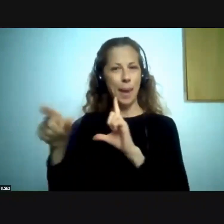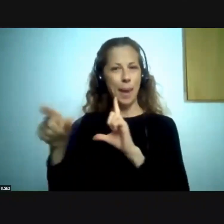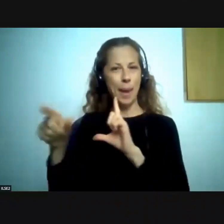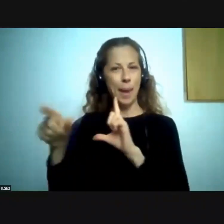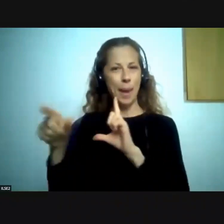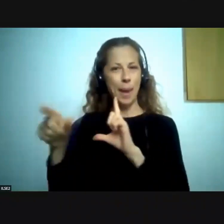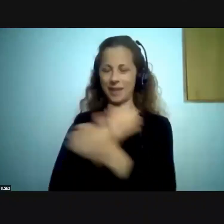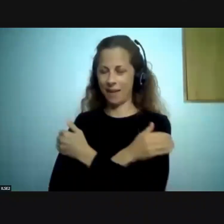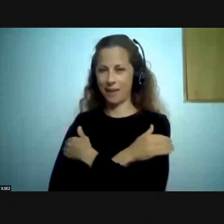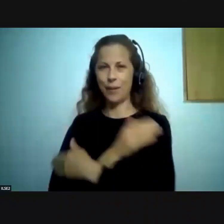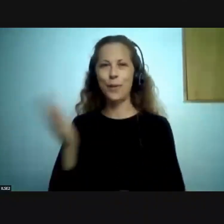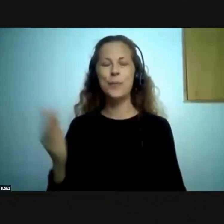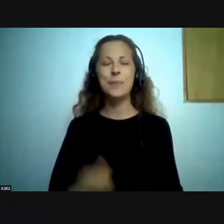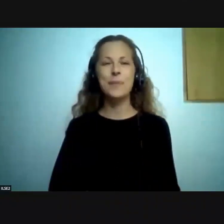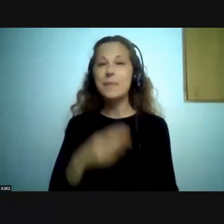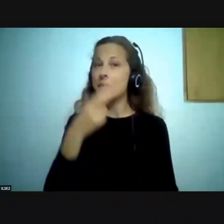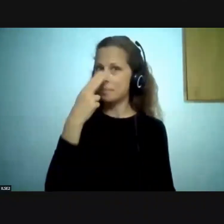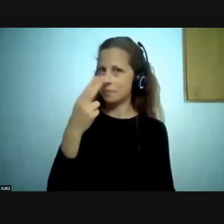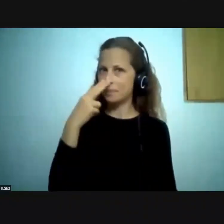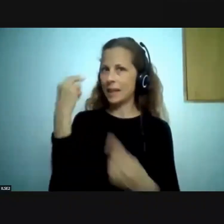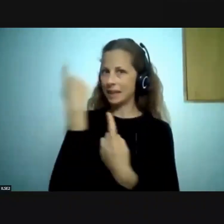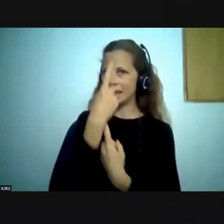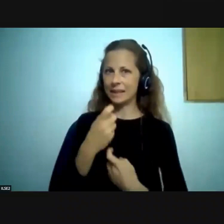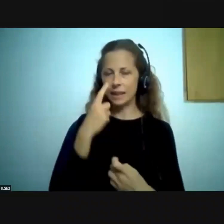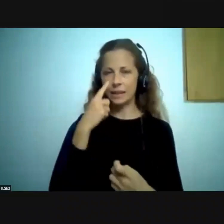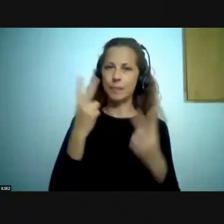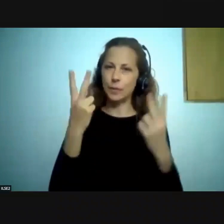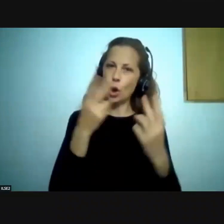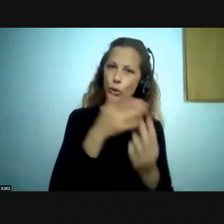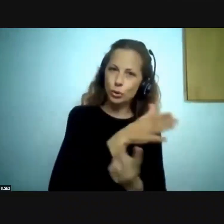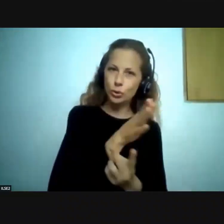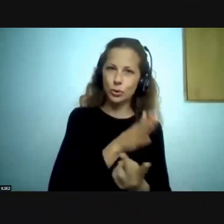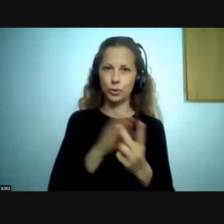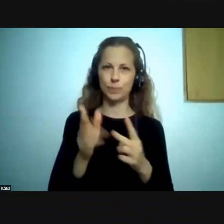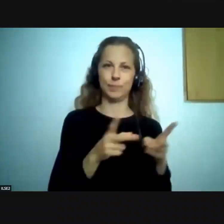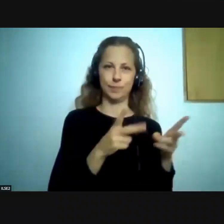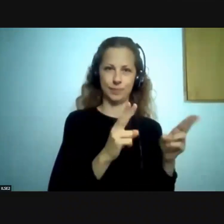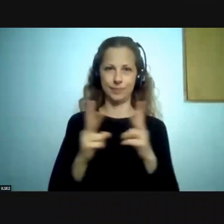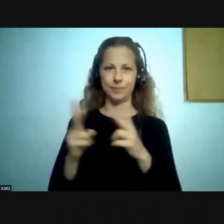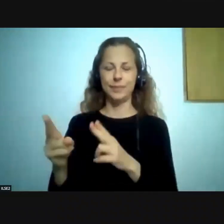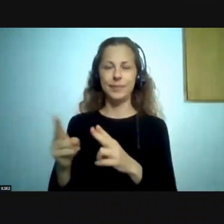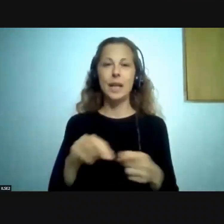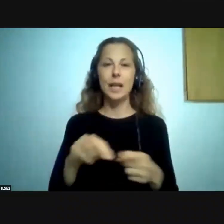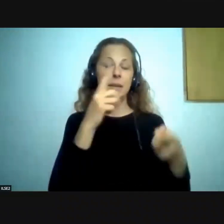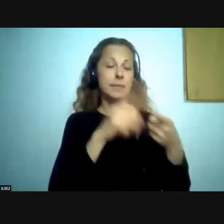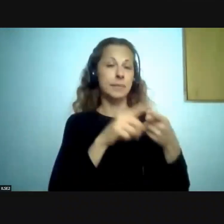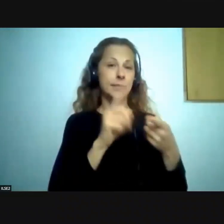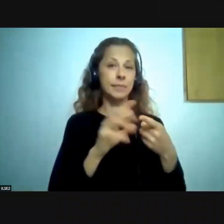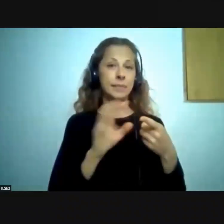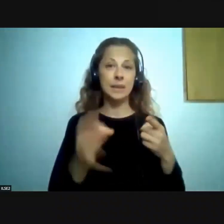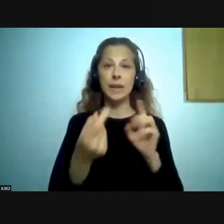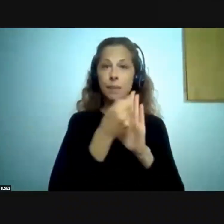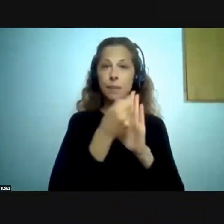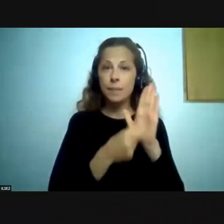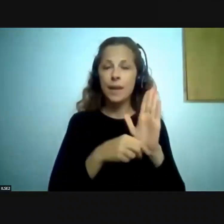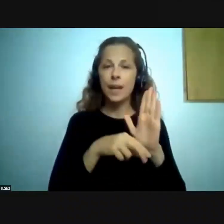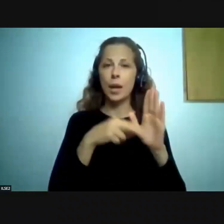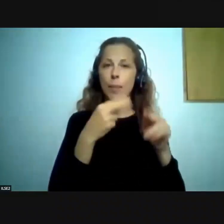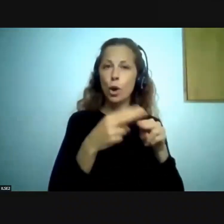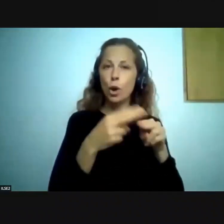interesante. Tiene dos grandes elementos. Primero, el desarrollar políticas y elementos, iniciativas